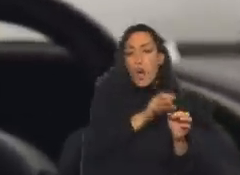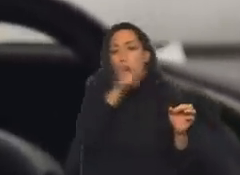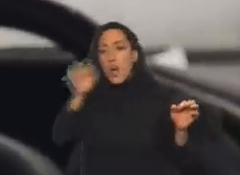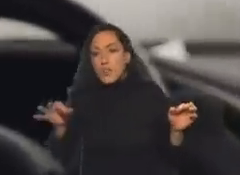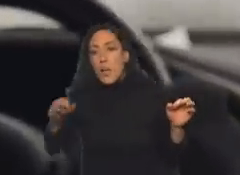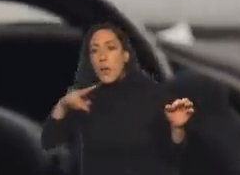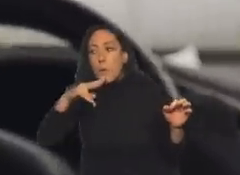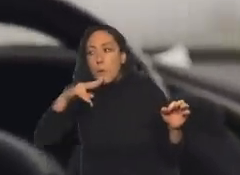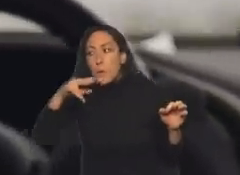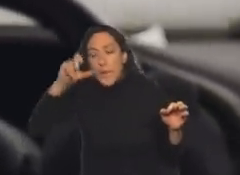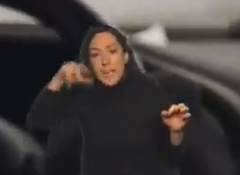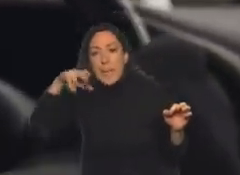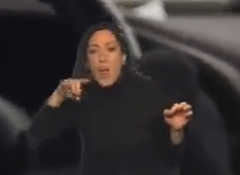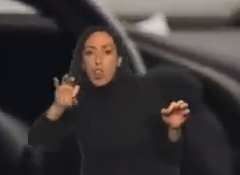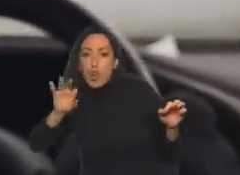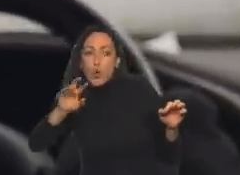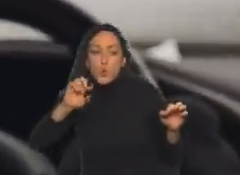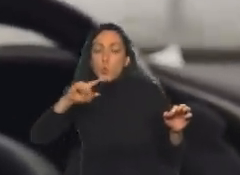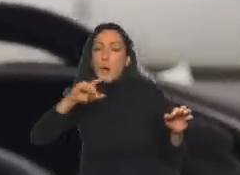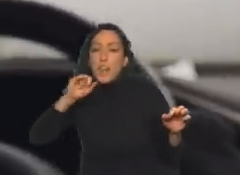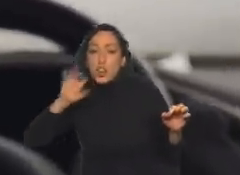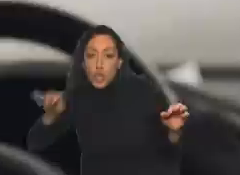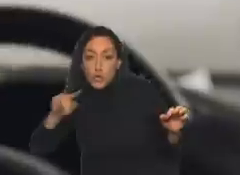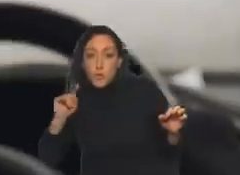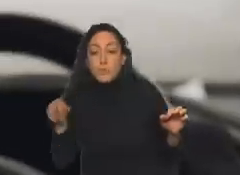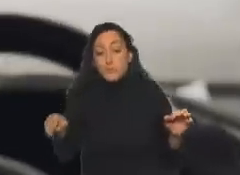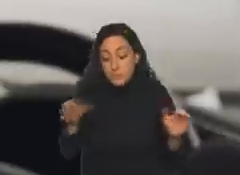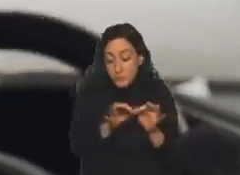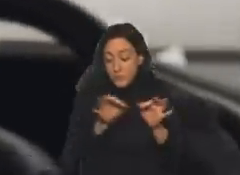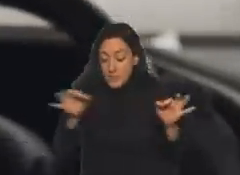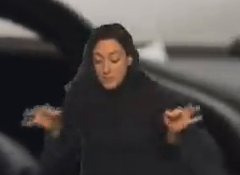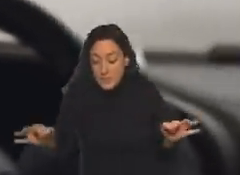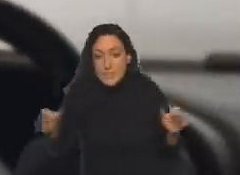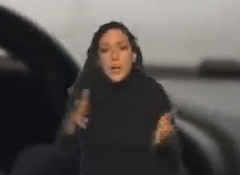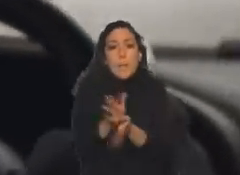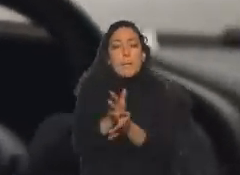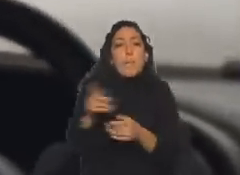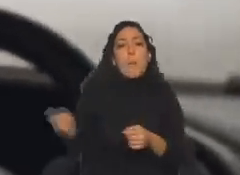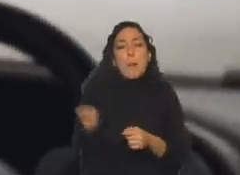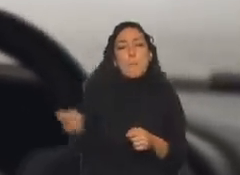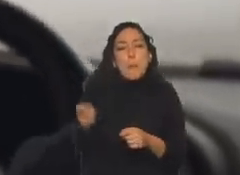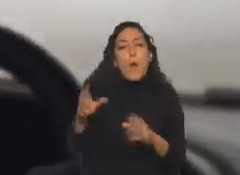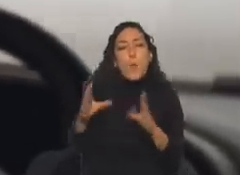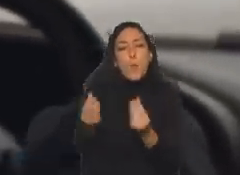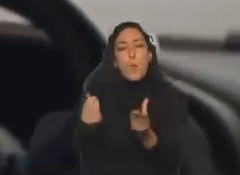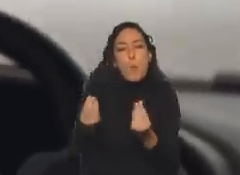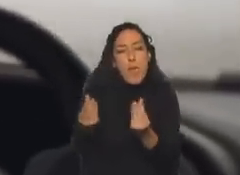tierras más fértiles del mundo. Son una especie es la pampa húmeda nuestra.